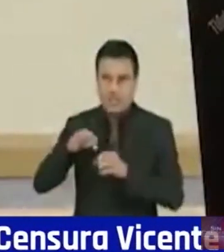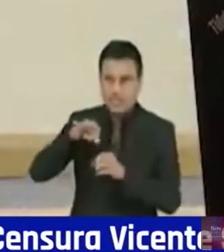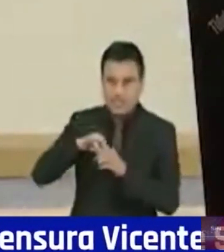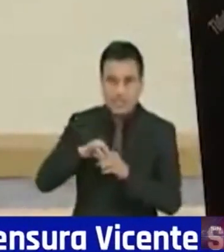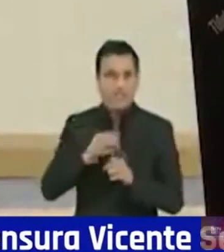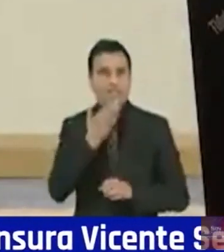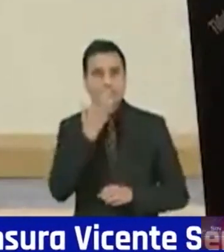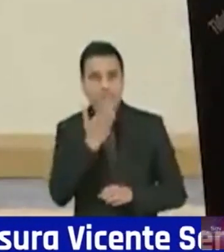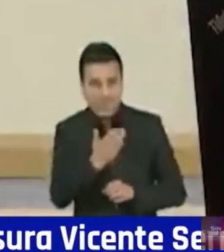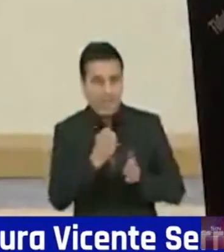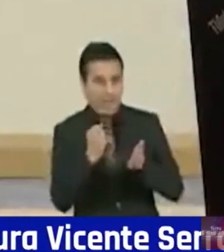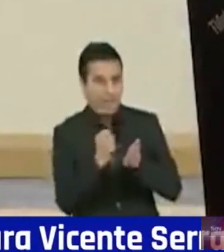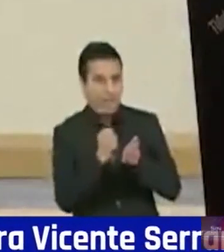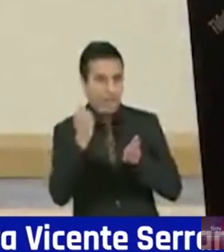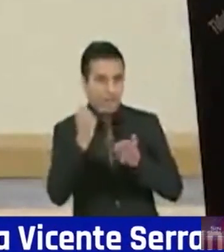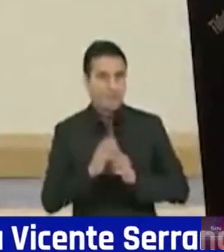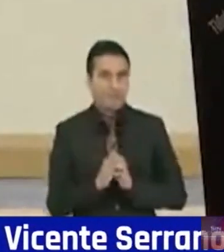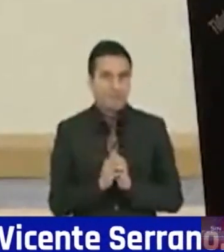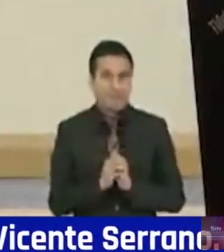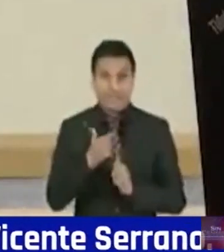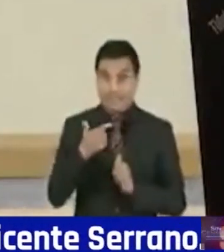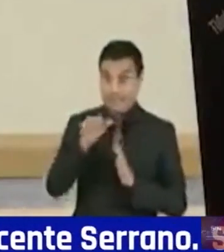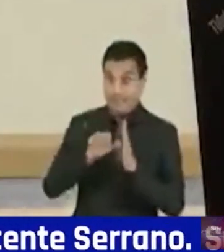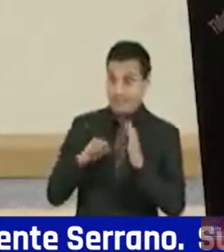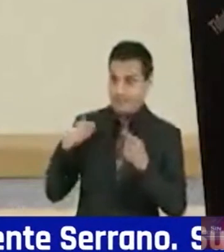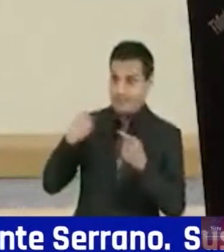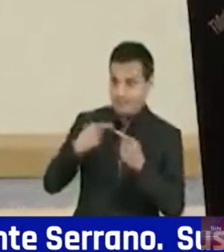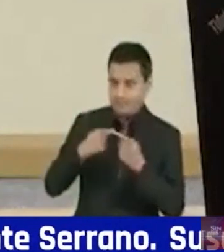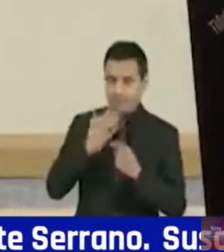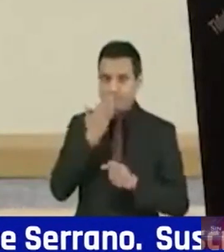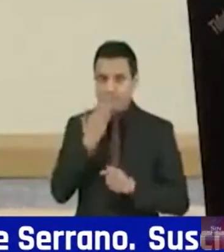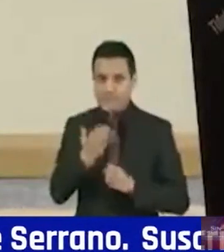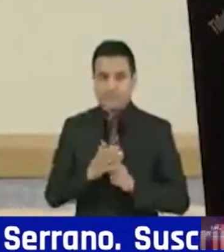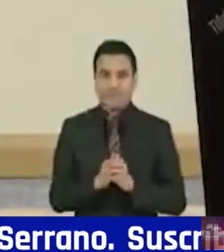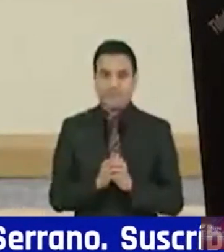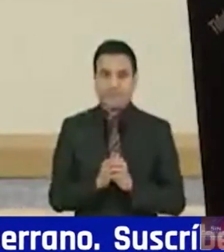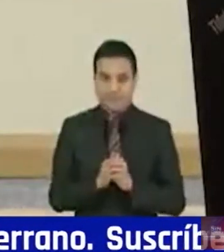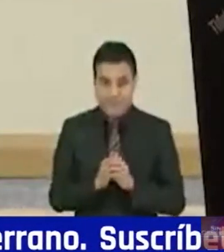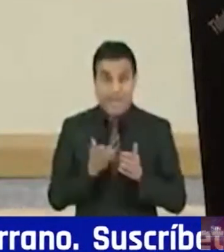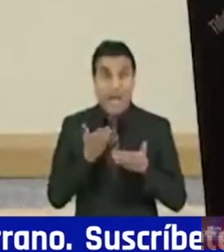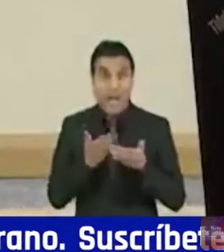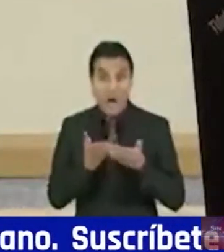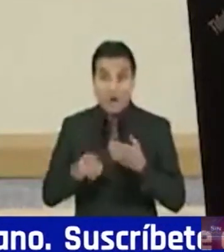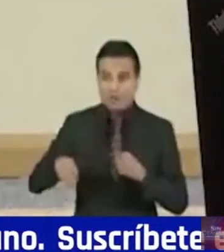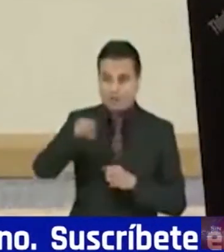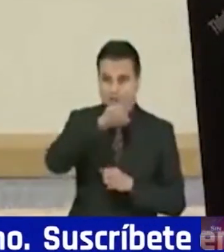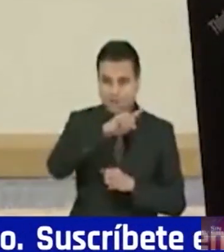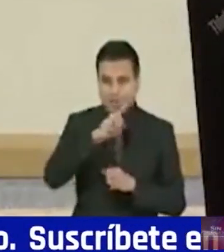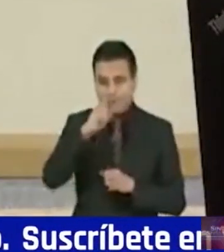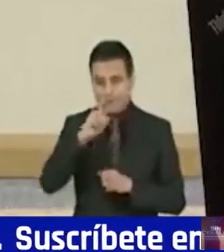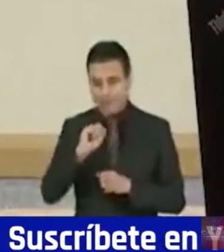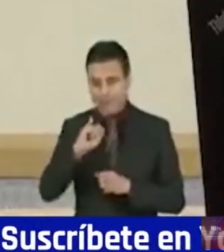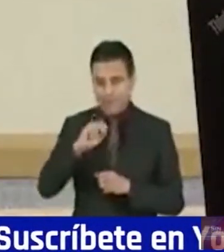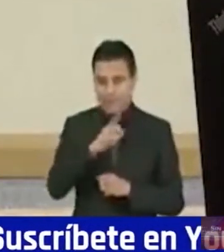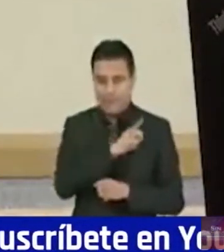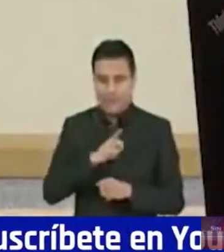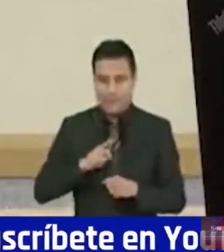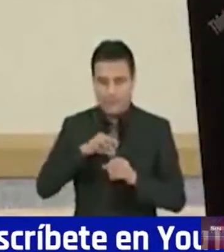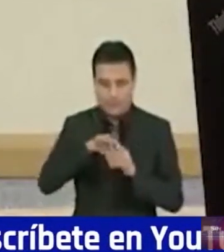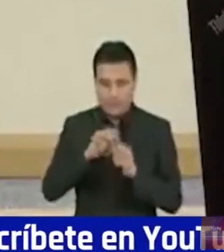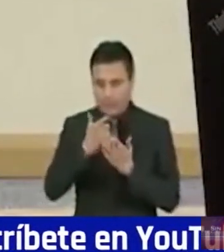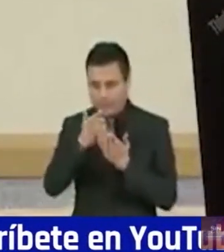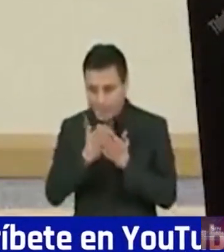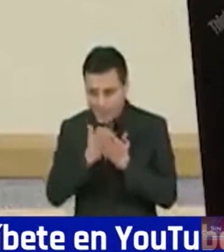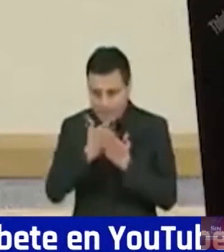tomando. Conforme lo dispone la legislación, corresponde a este Consejo General llevar a cabo el cómputo total relativo al proceso de revocación